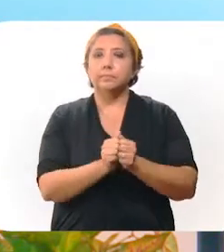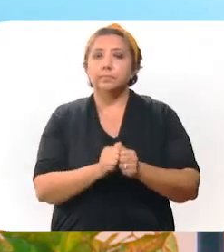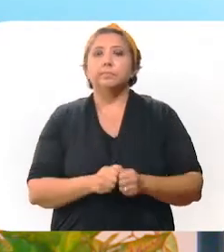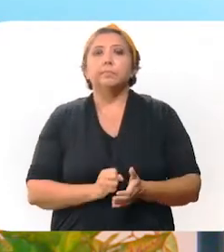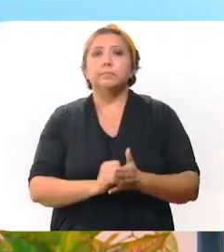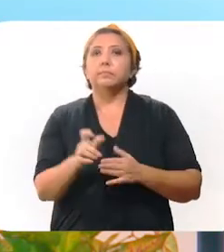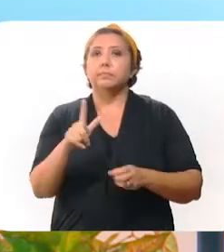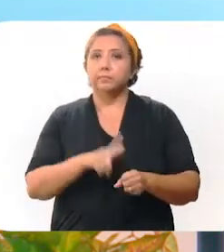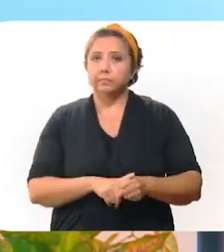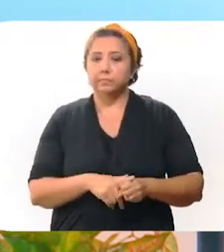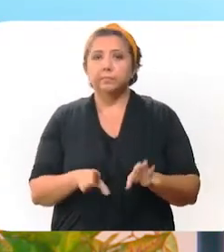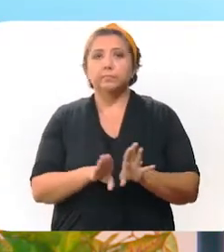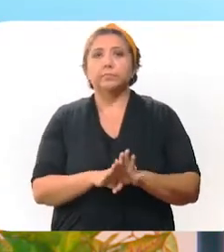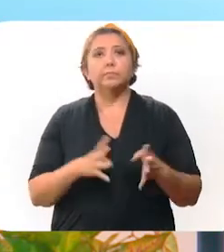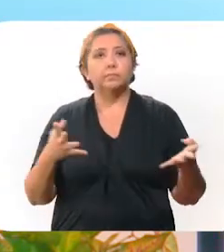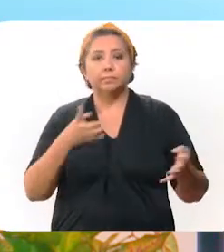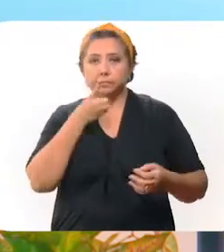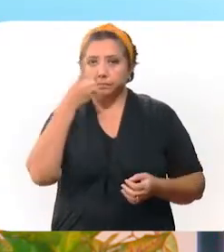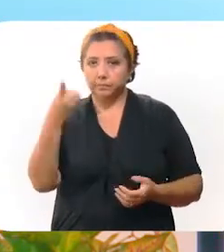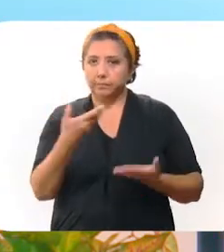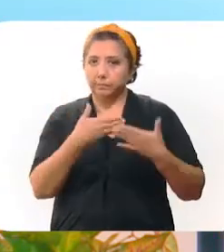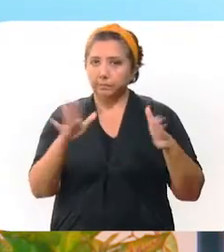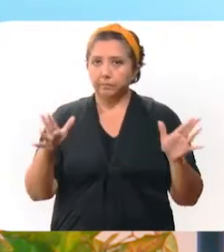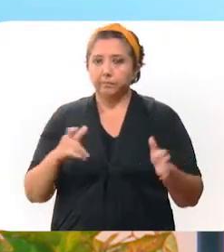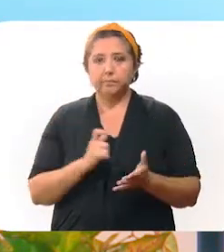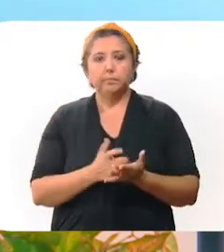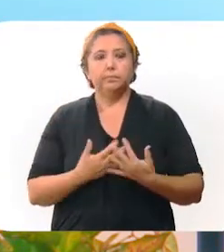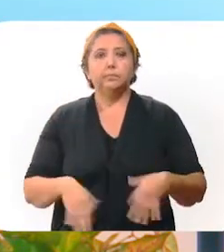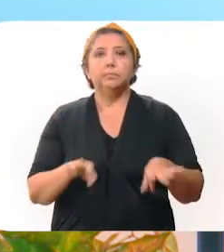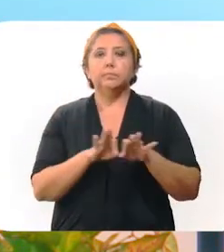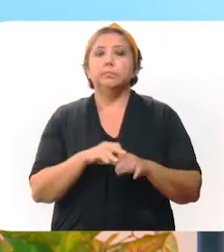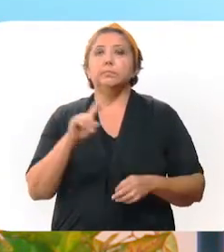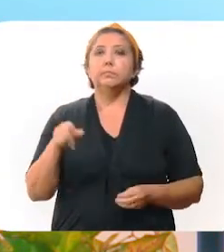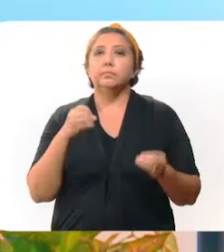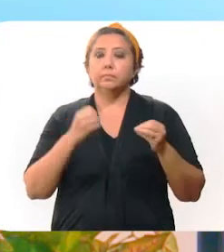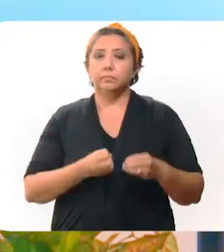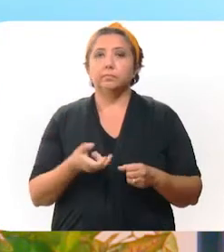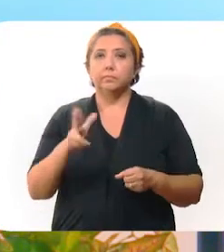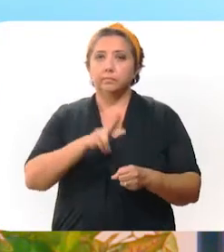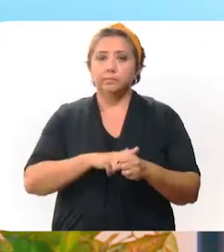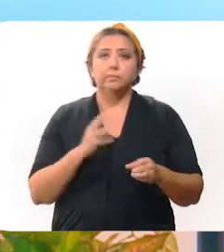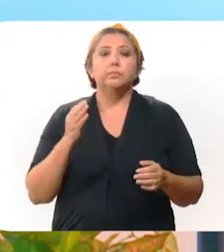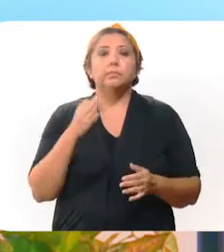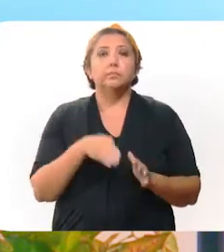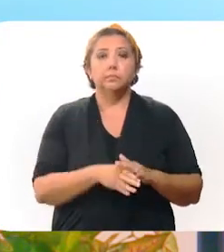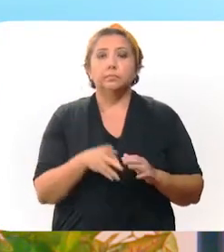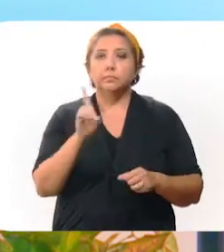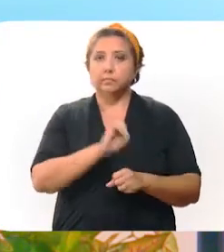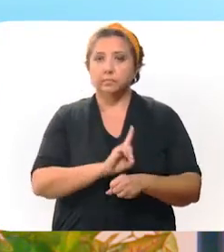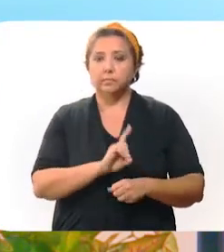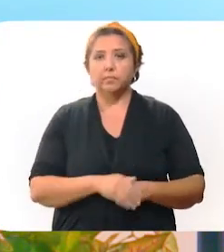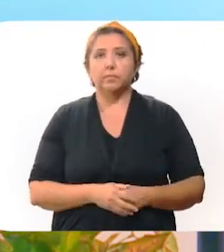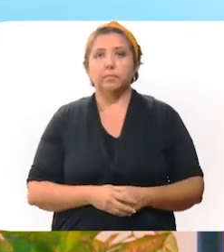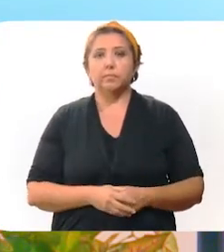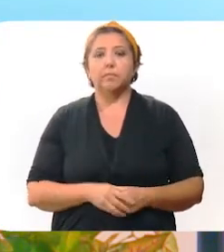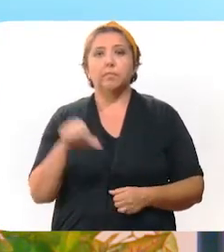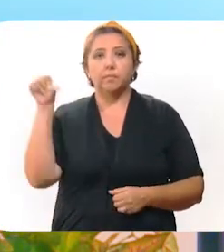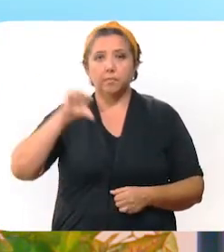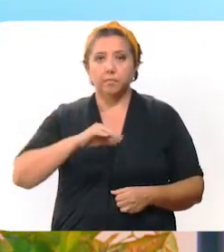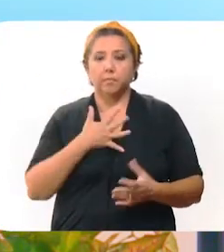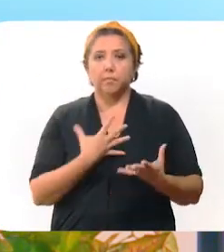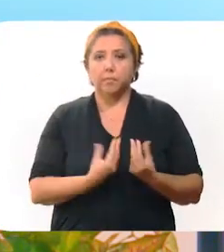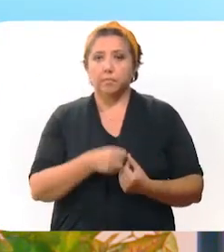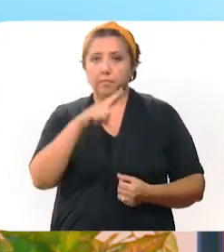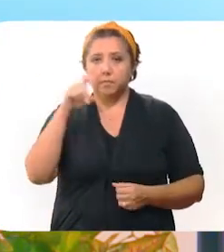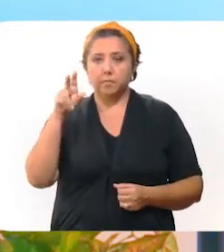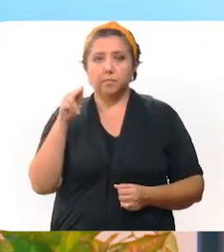canales oficiales. Como se ha señalado en la reapertura económica, los datos más importantes son la ocupación hospitalaria y los ingresos diarios. El día de hoy